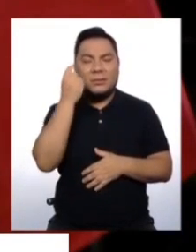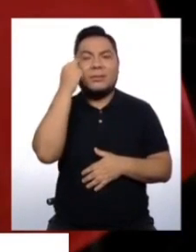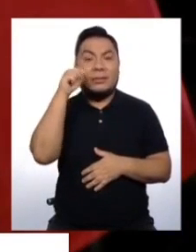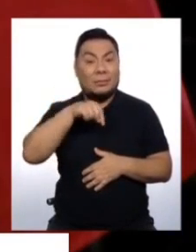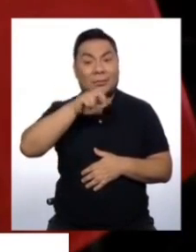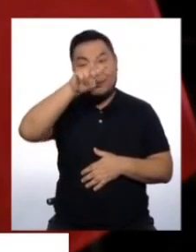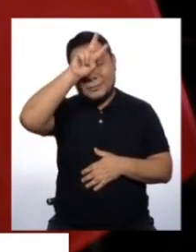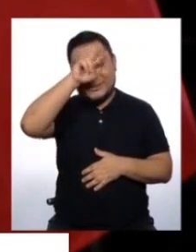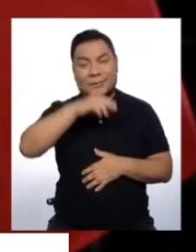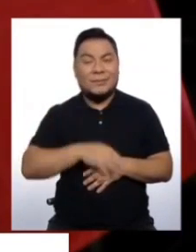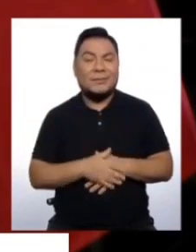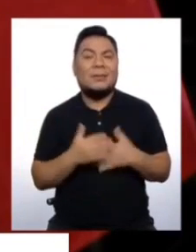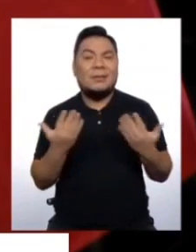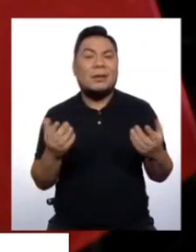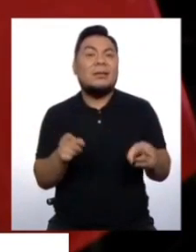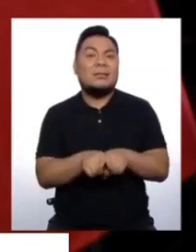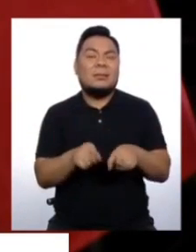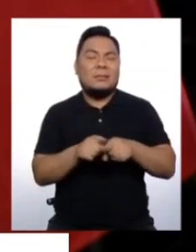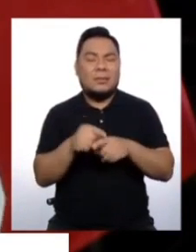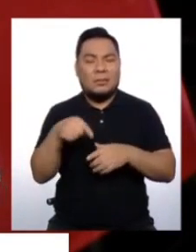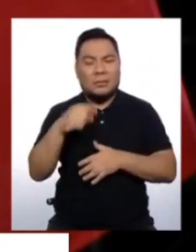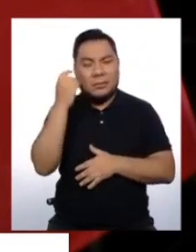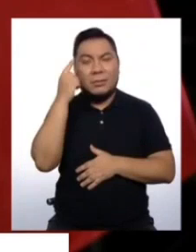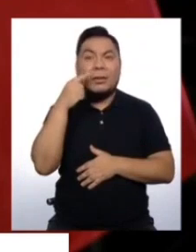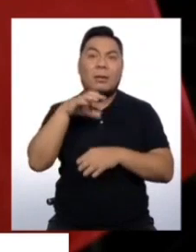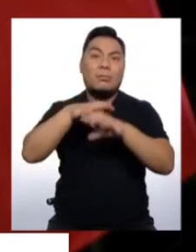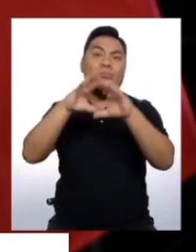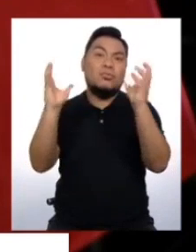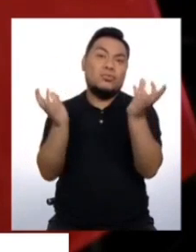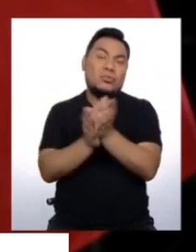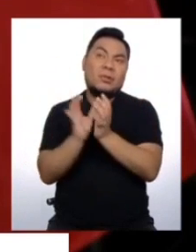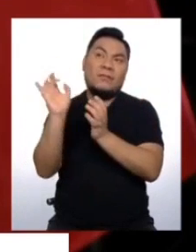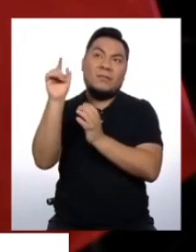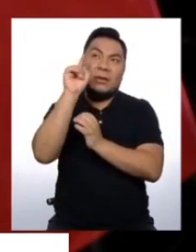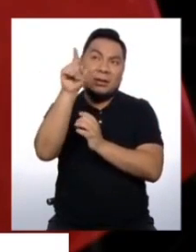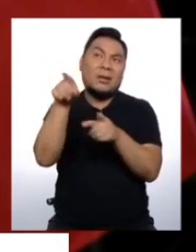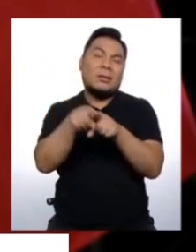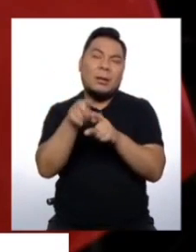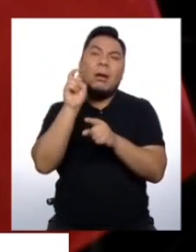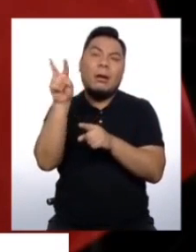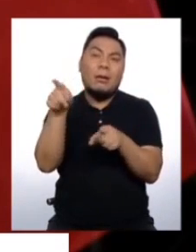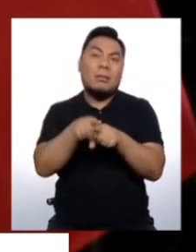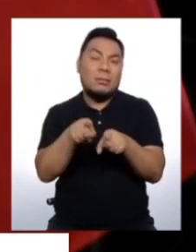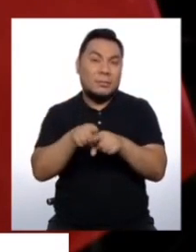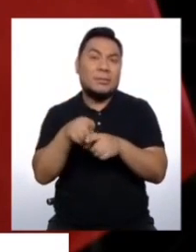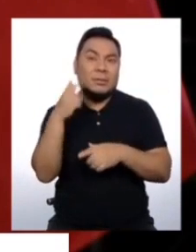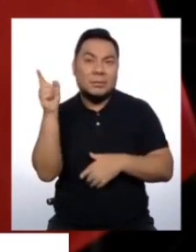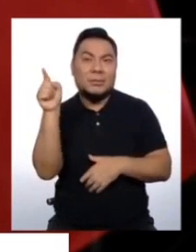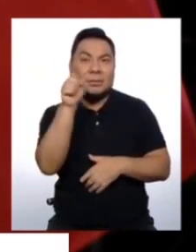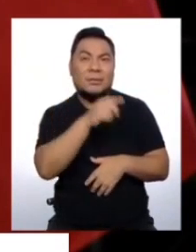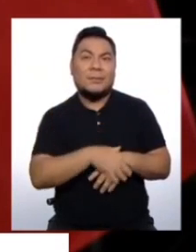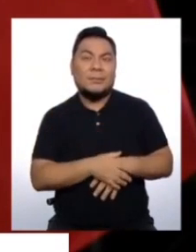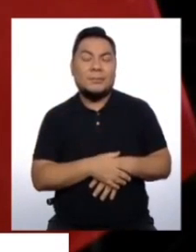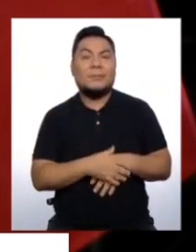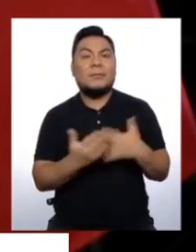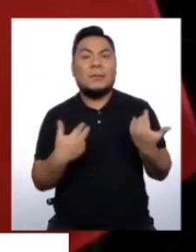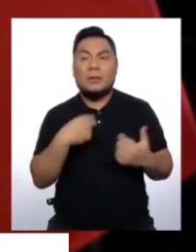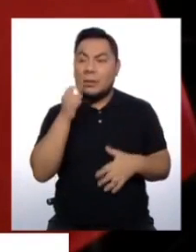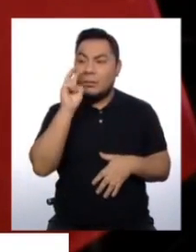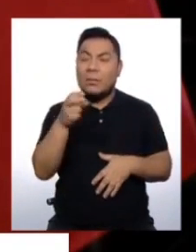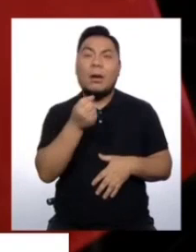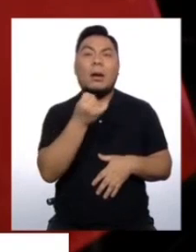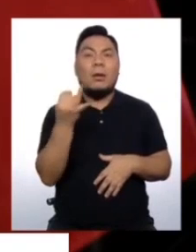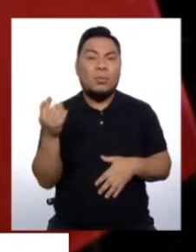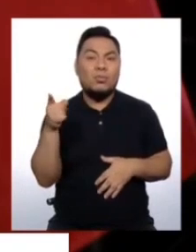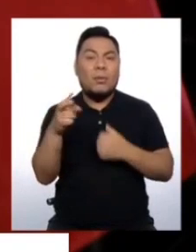Perú, como también nos hemos dado cuenta a nivel mundial. Veíamos la situación de algunos